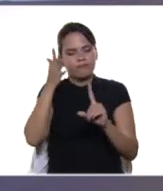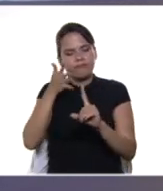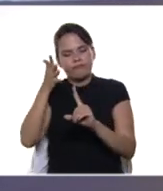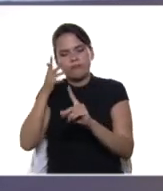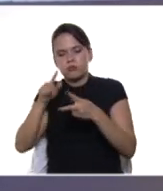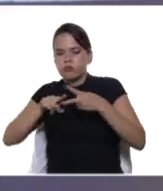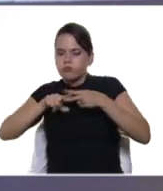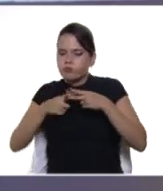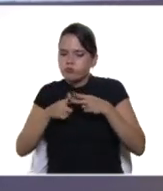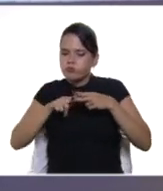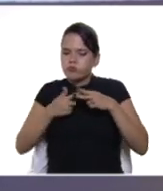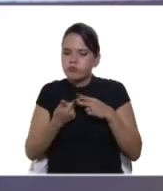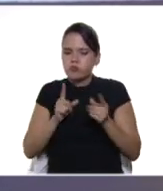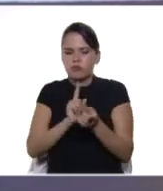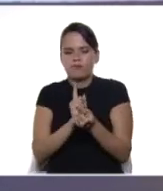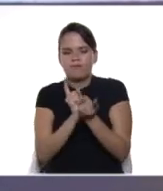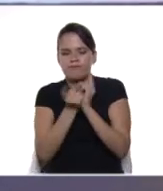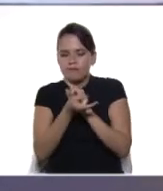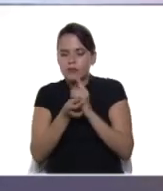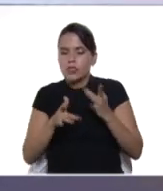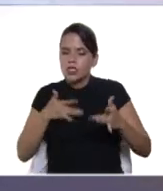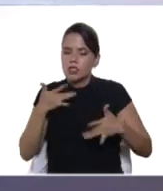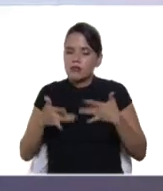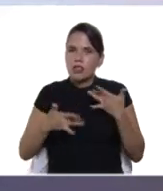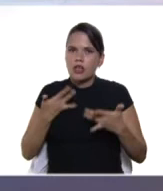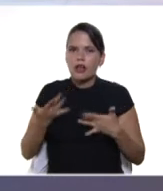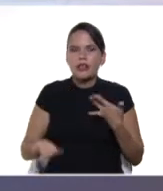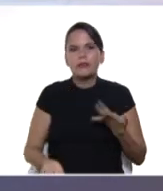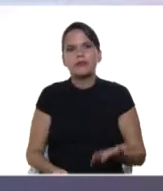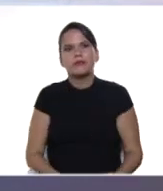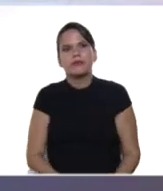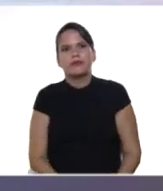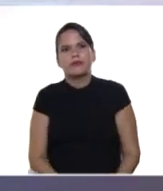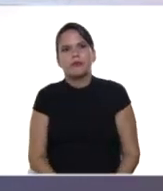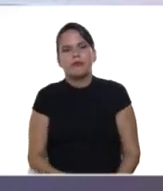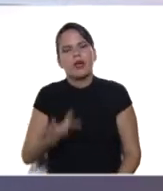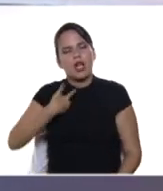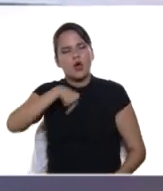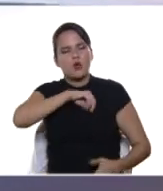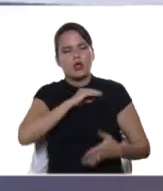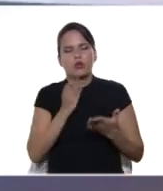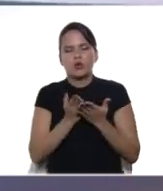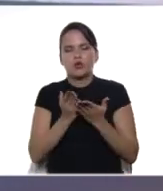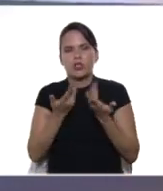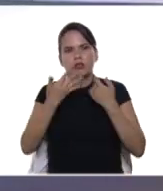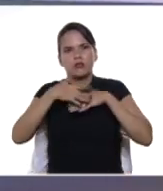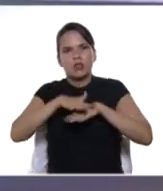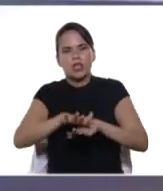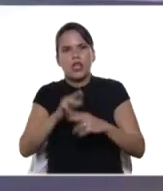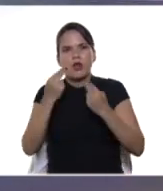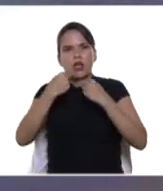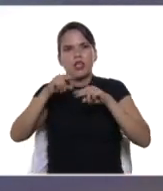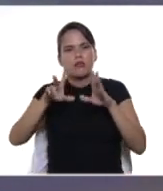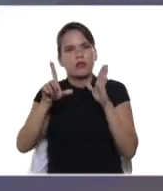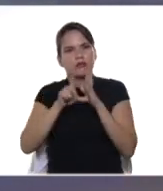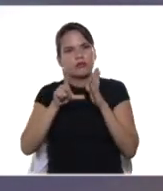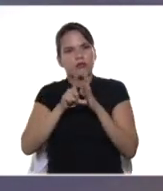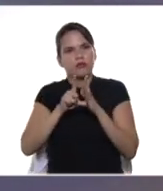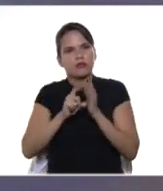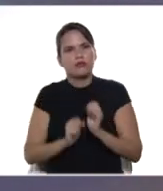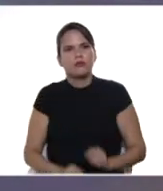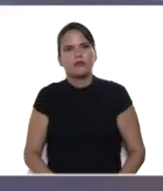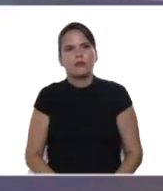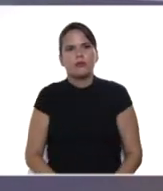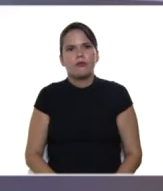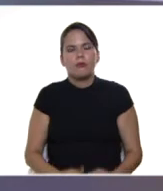orientaciones, recomendaciones, actividades y adaptaciones curriculares para nuestros estudiantes integrados en el nivel de educación media